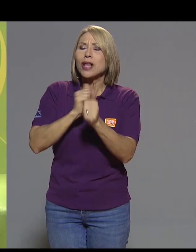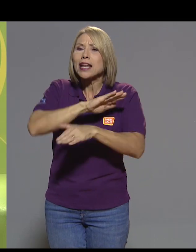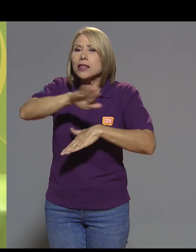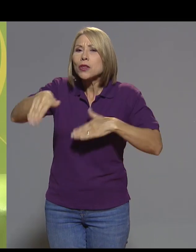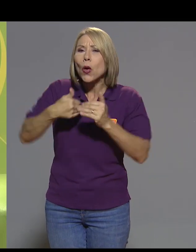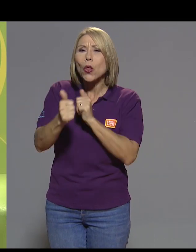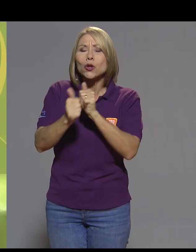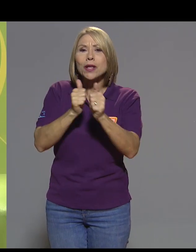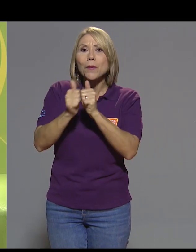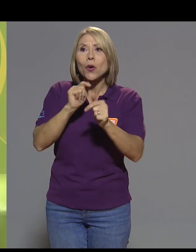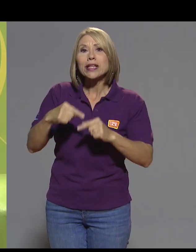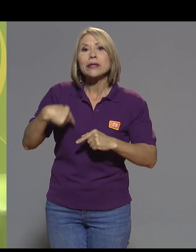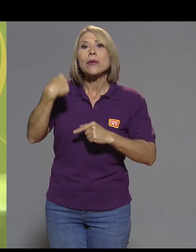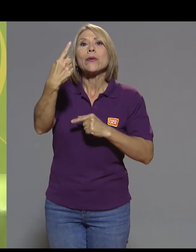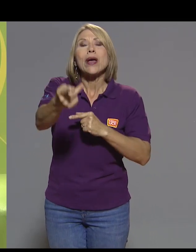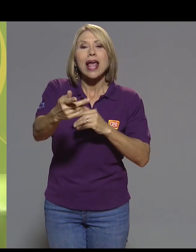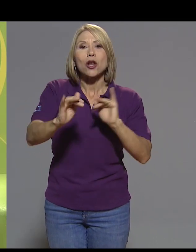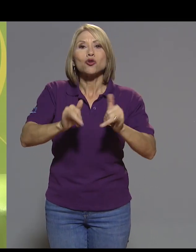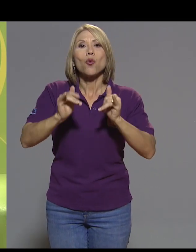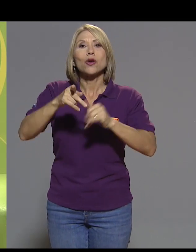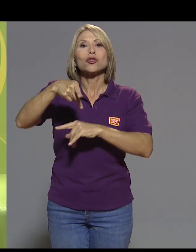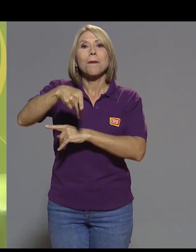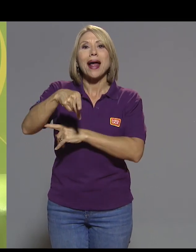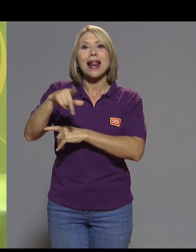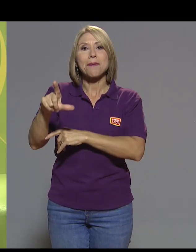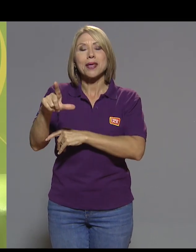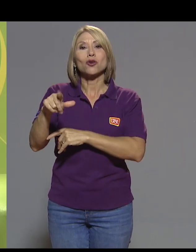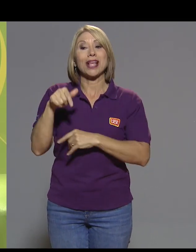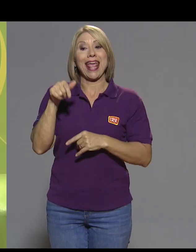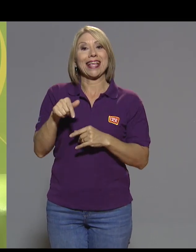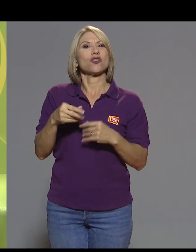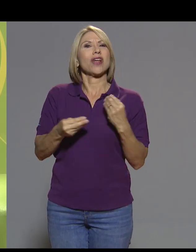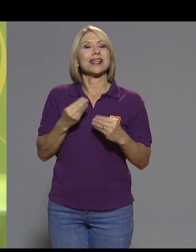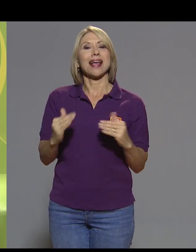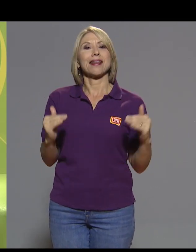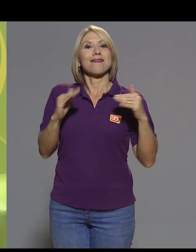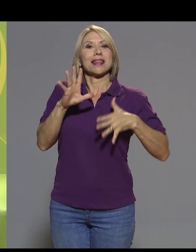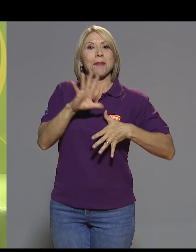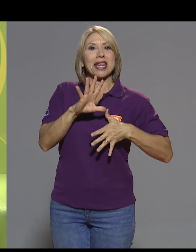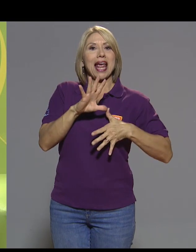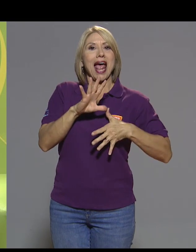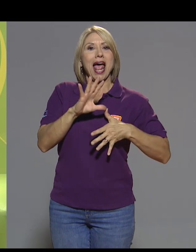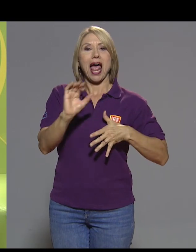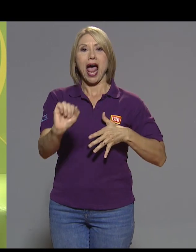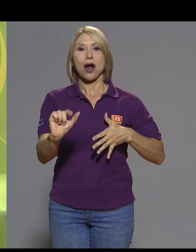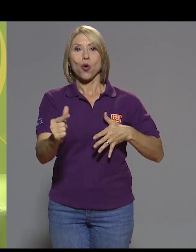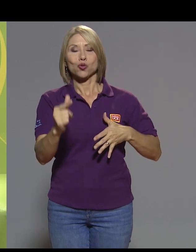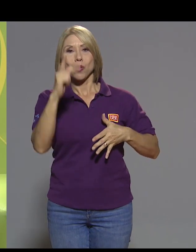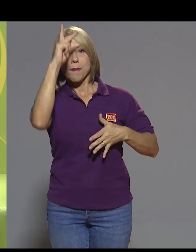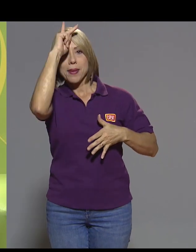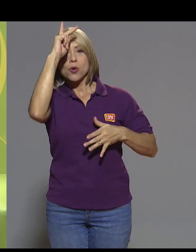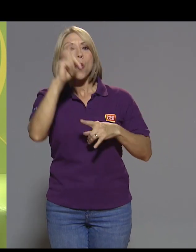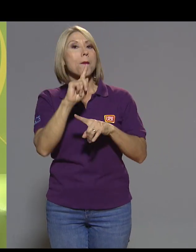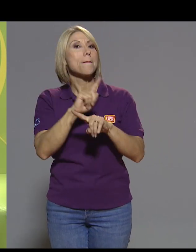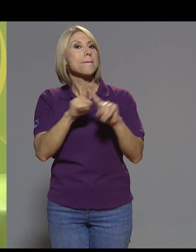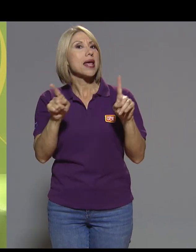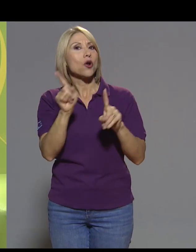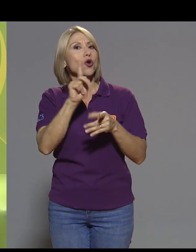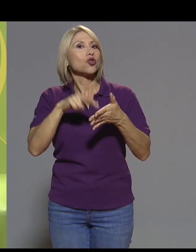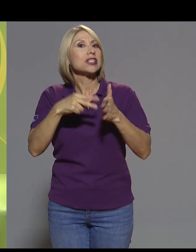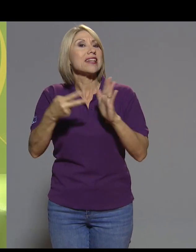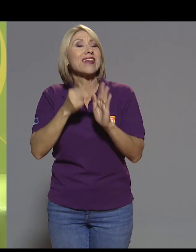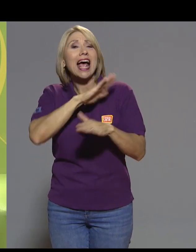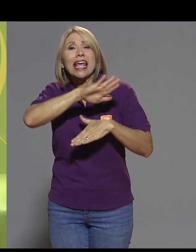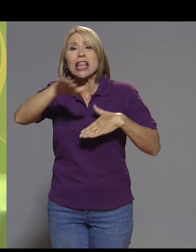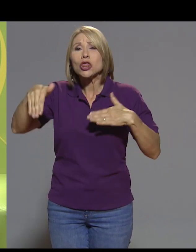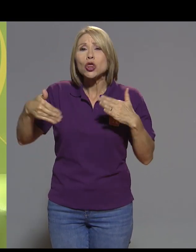los juegos paralímpicos verdad entonces que éstos a nivel de américa que va a ser en perú este año en agosto pero no necesariamente todas las disciplinas que van a estar